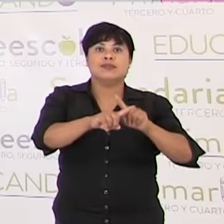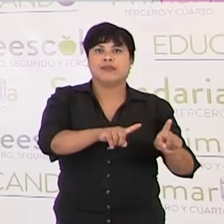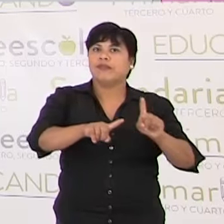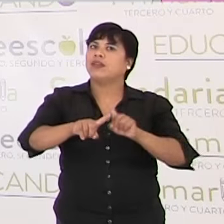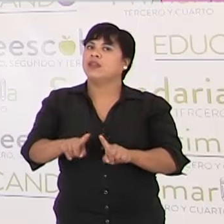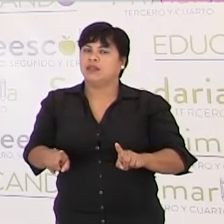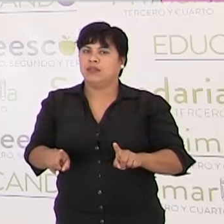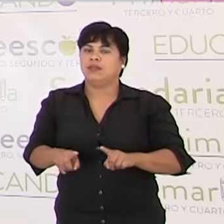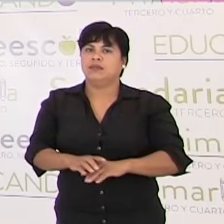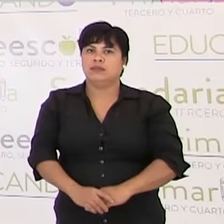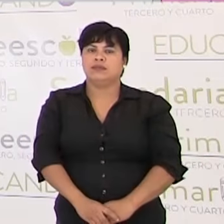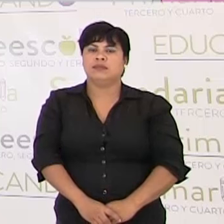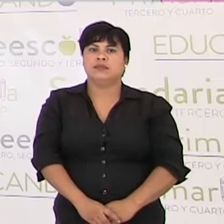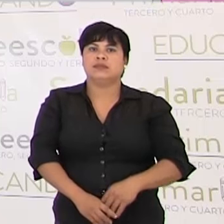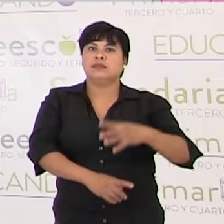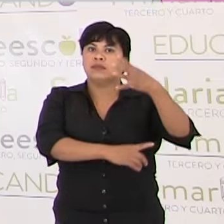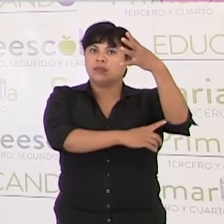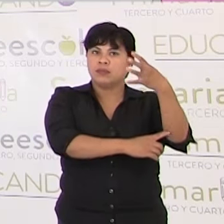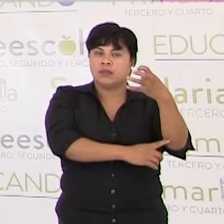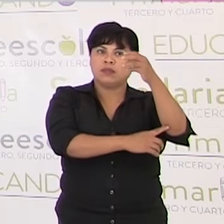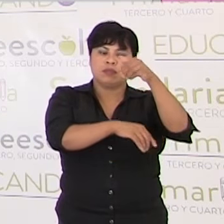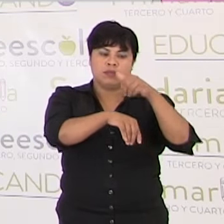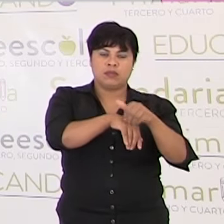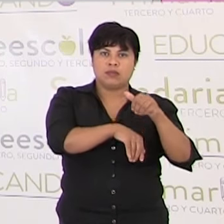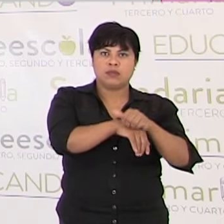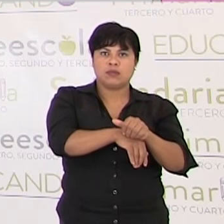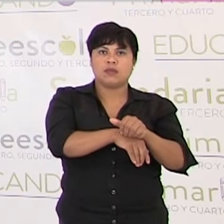diferentes, ¿sí? El cuadrado de un número